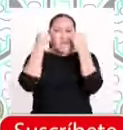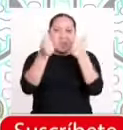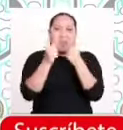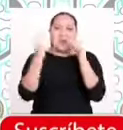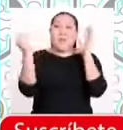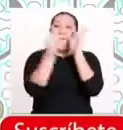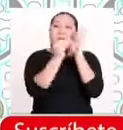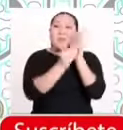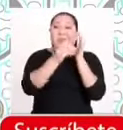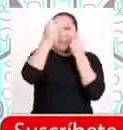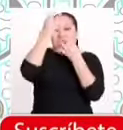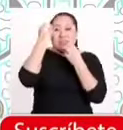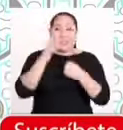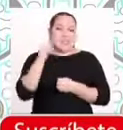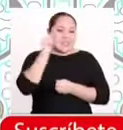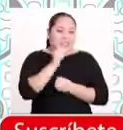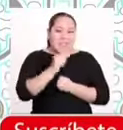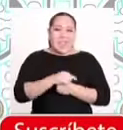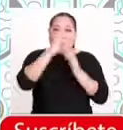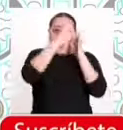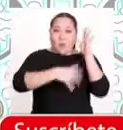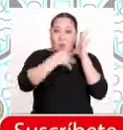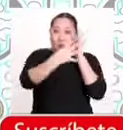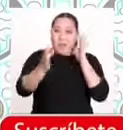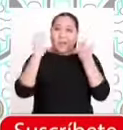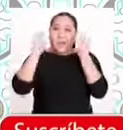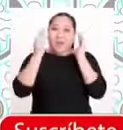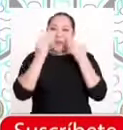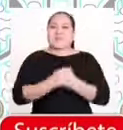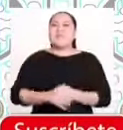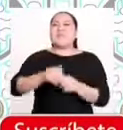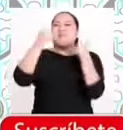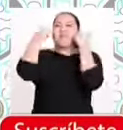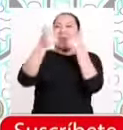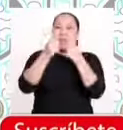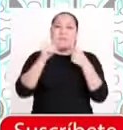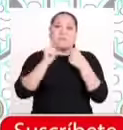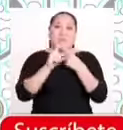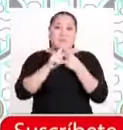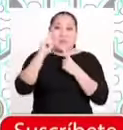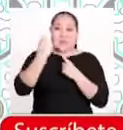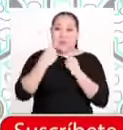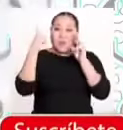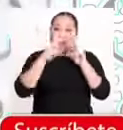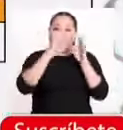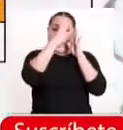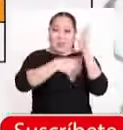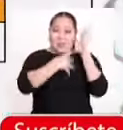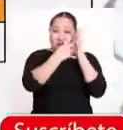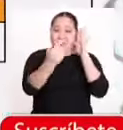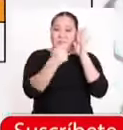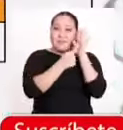Pongamos la información que tenemos en un cuadro comparativo. Muy bien. Primero vamos a ver el cuadro.